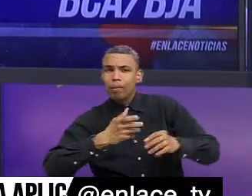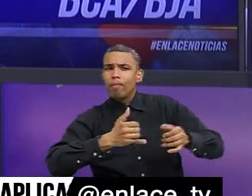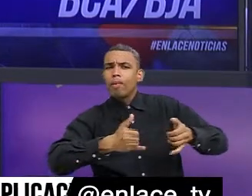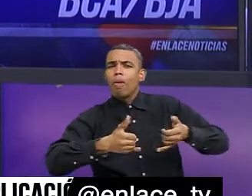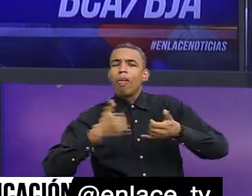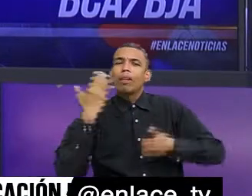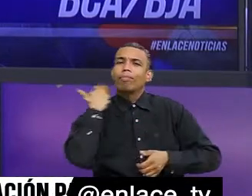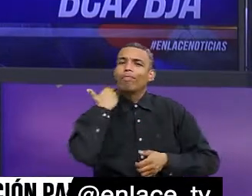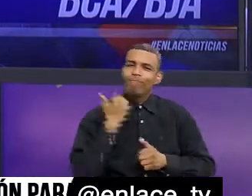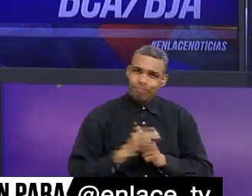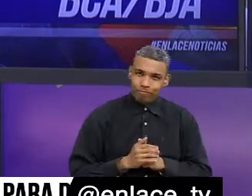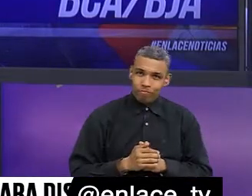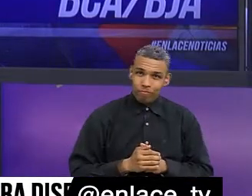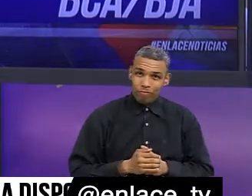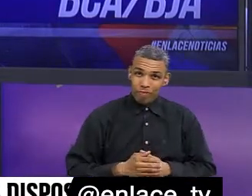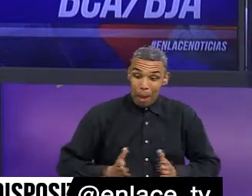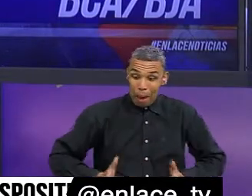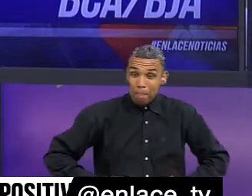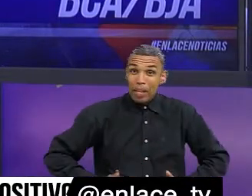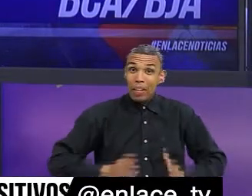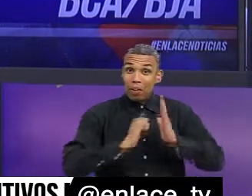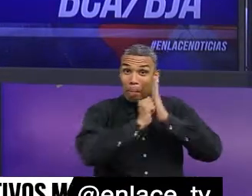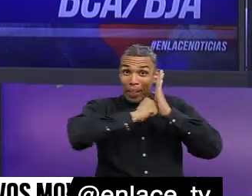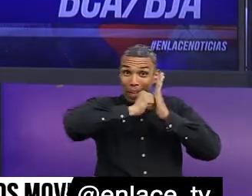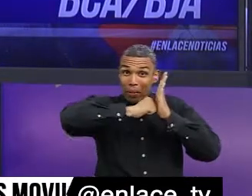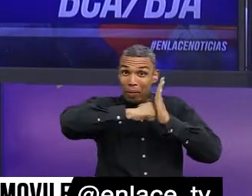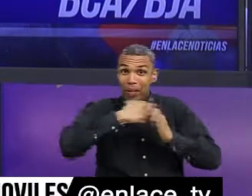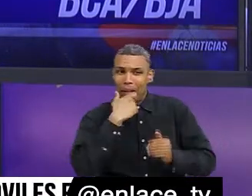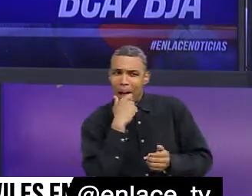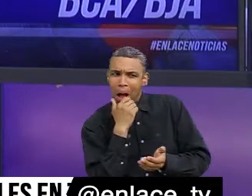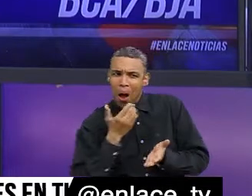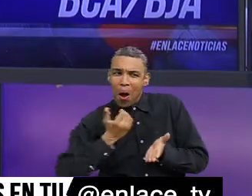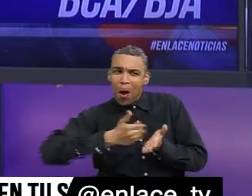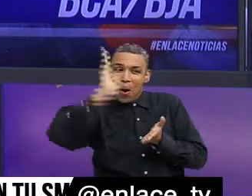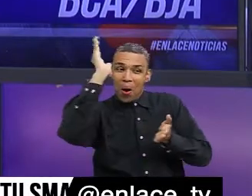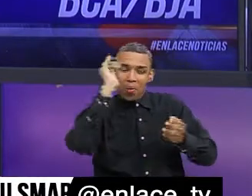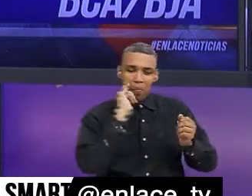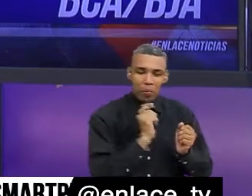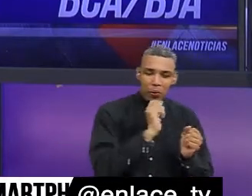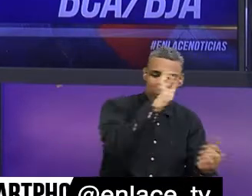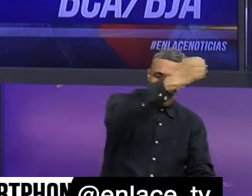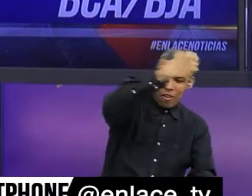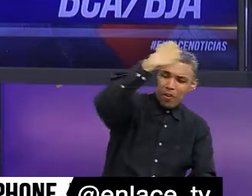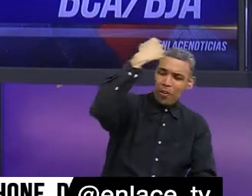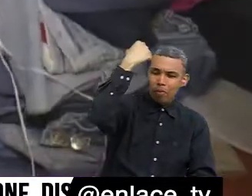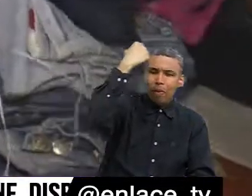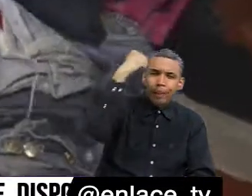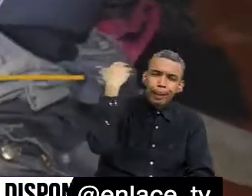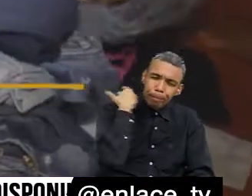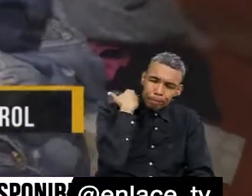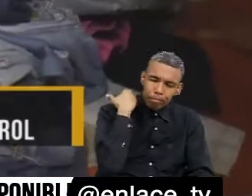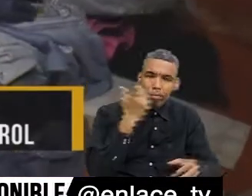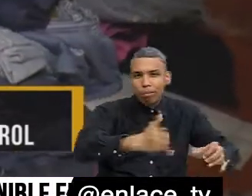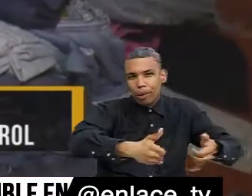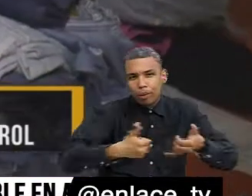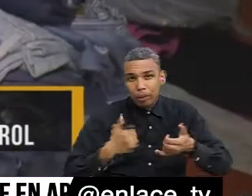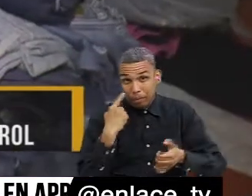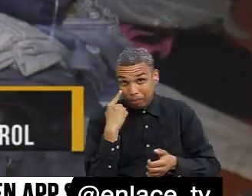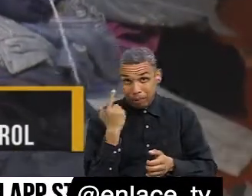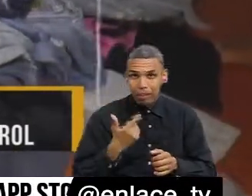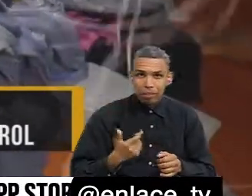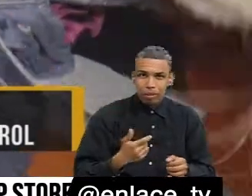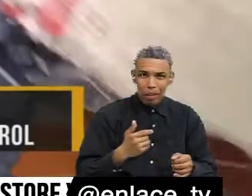80 pantalones de marca y a la hora llegar a su casa se dio cuenta de que éstos estaban viejos y usados más de 80 pantalones